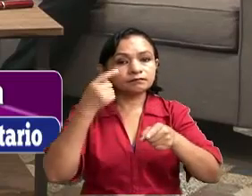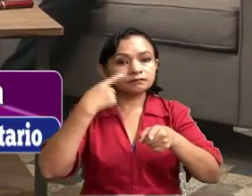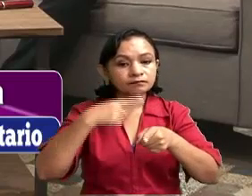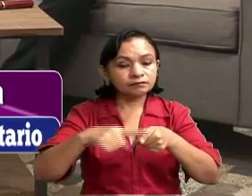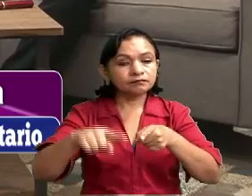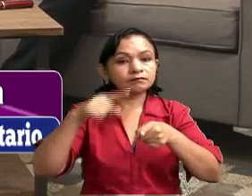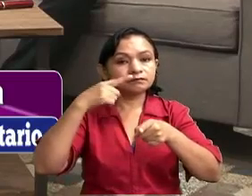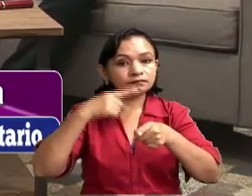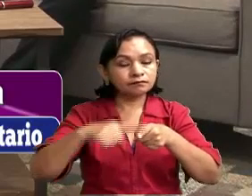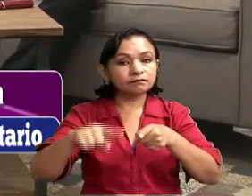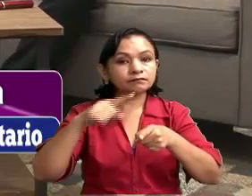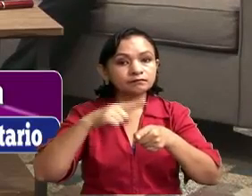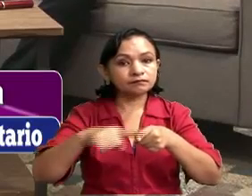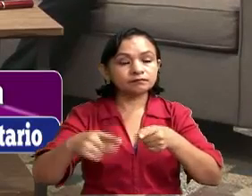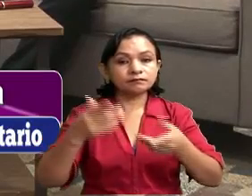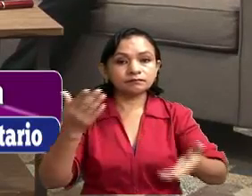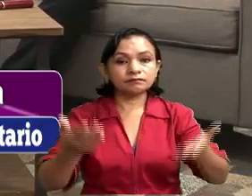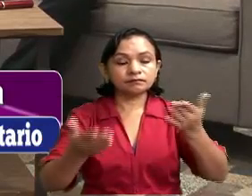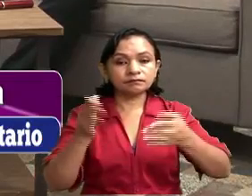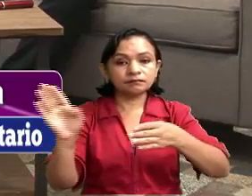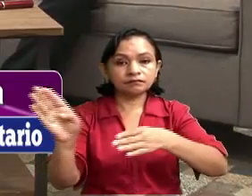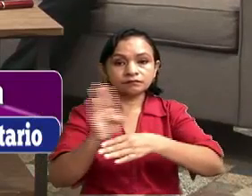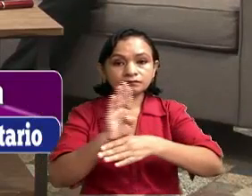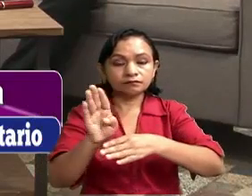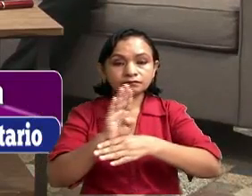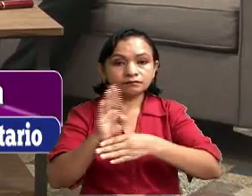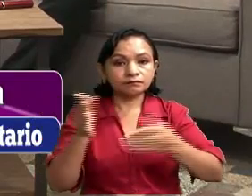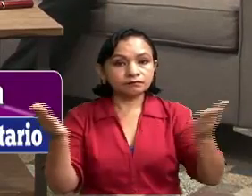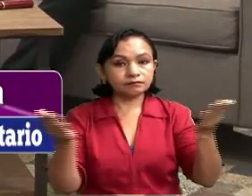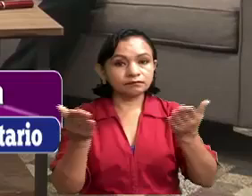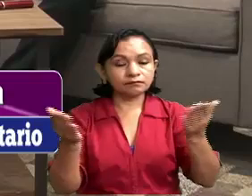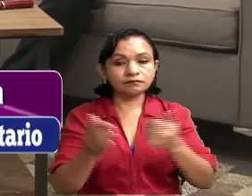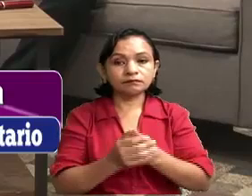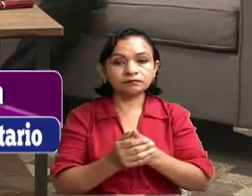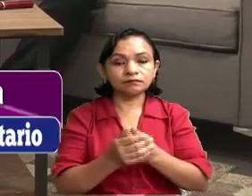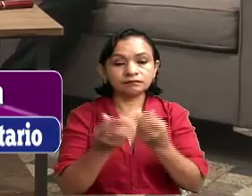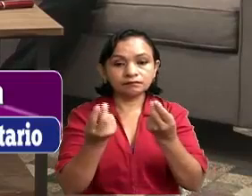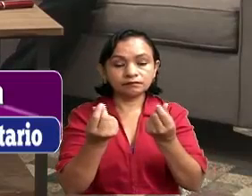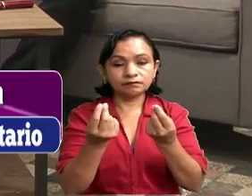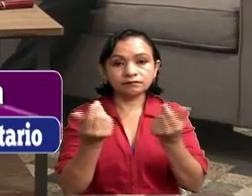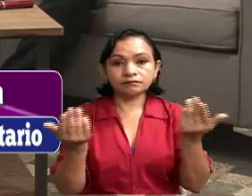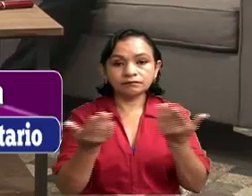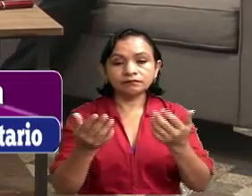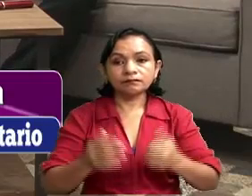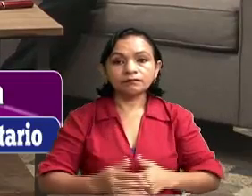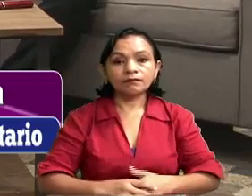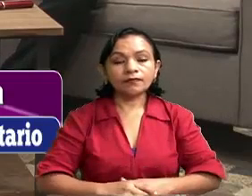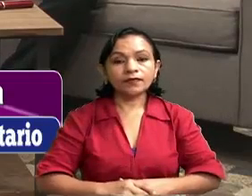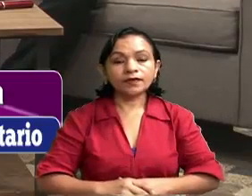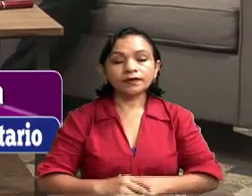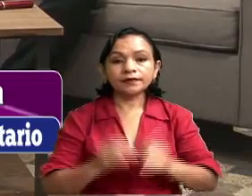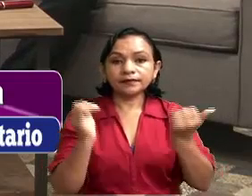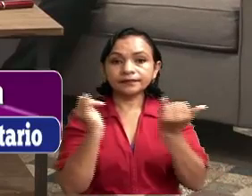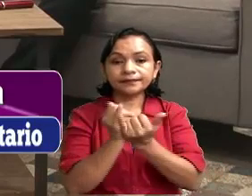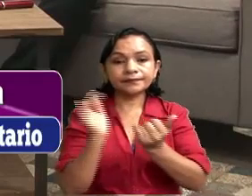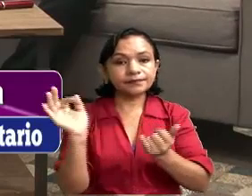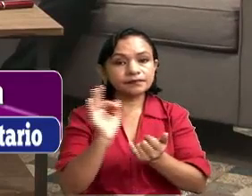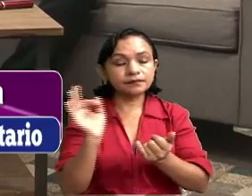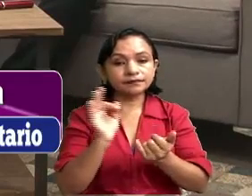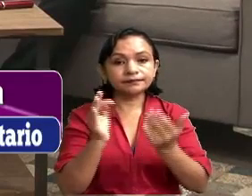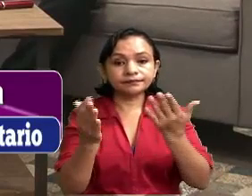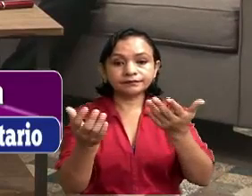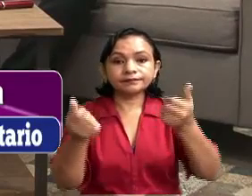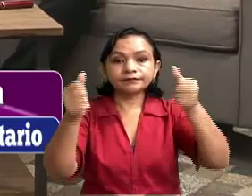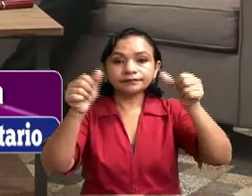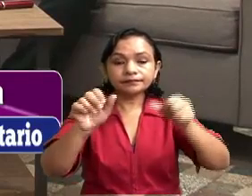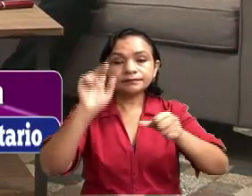de sus créditos, ya sea con la banca convencional o con las microfinancieras. También se